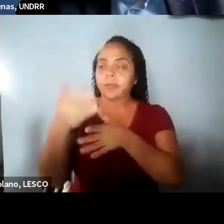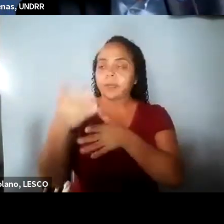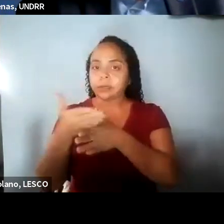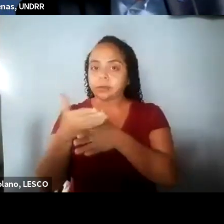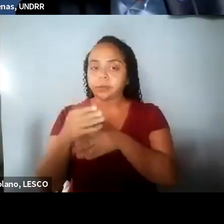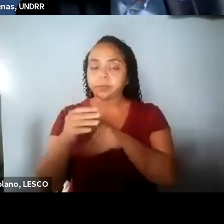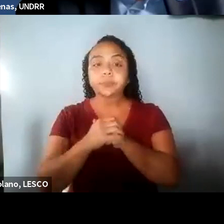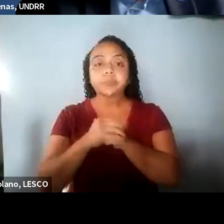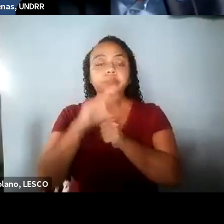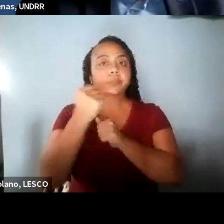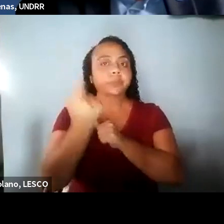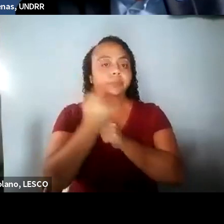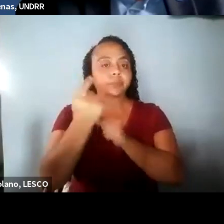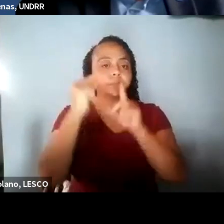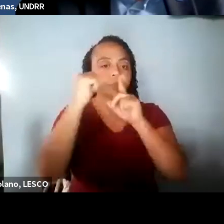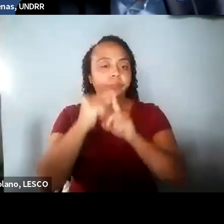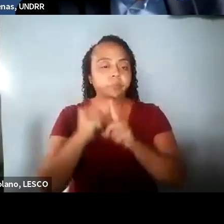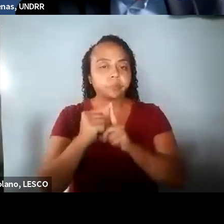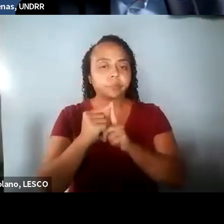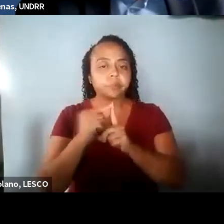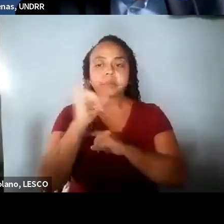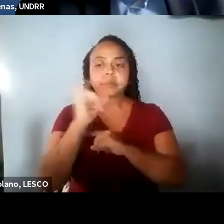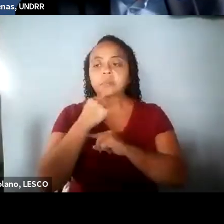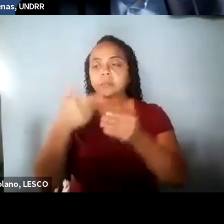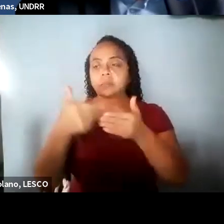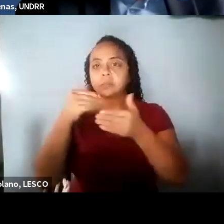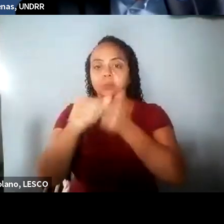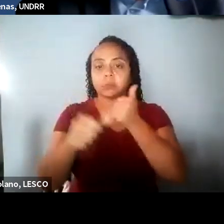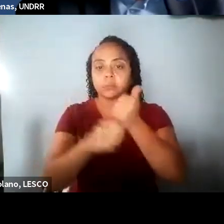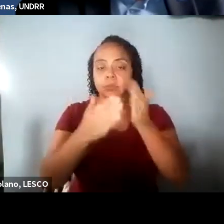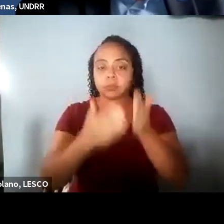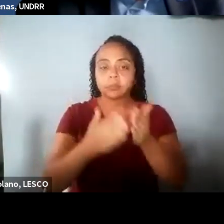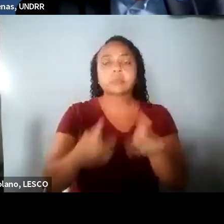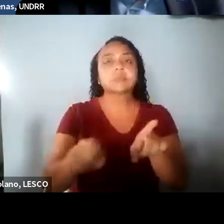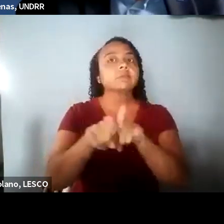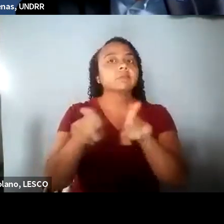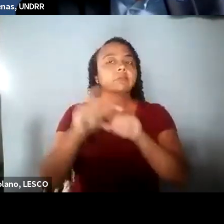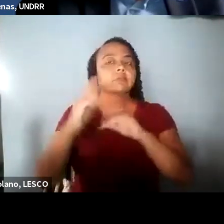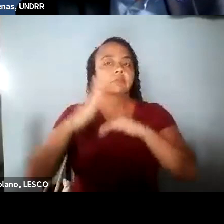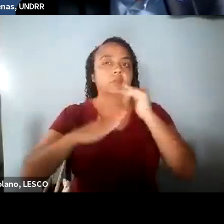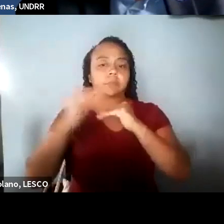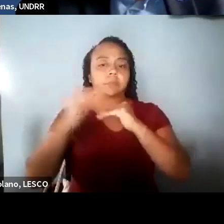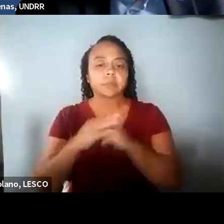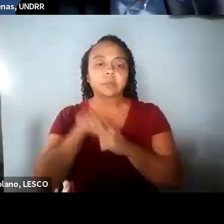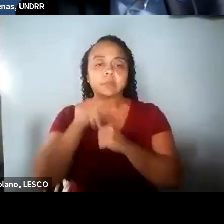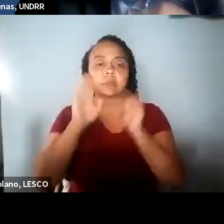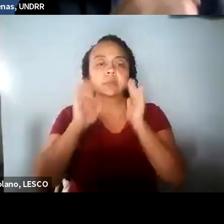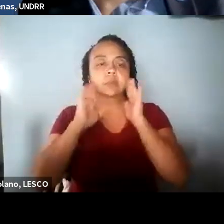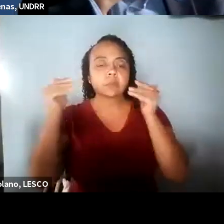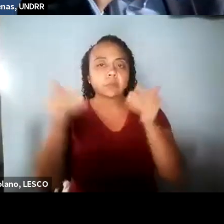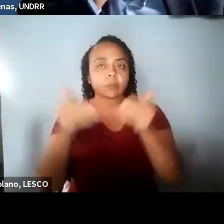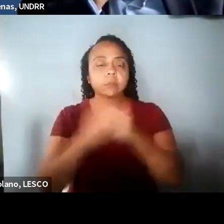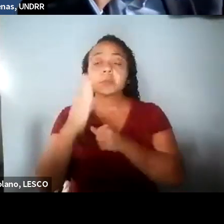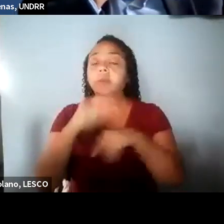solamente en términos de la como dije antes de la asistencia sino también de la construcción de ese enfoque de resiliencia y